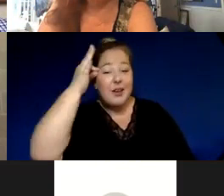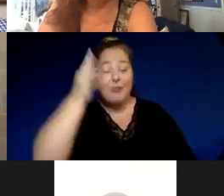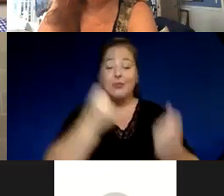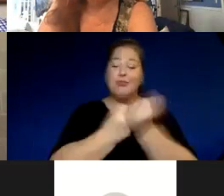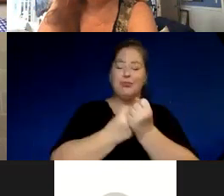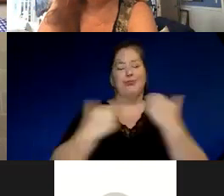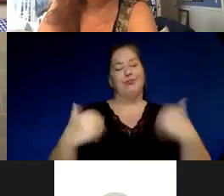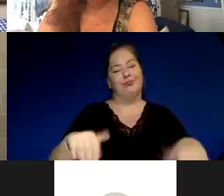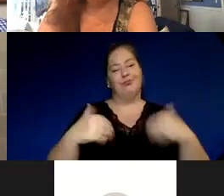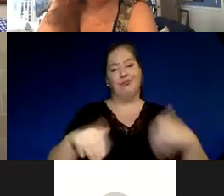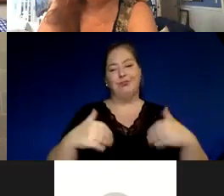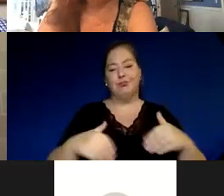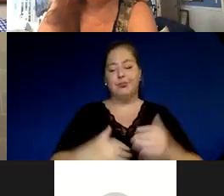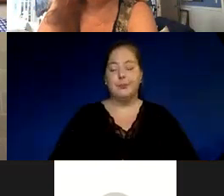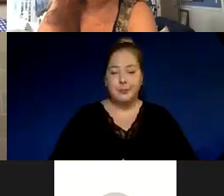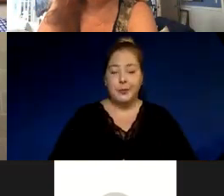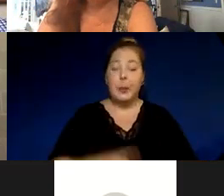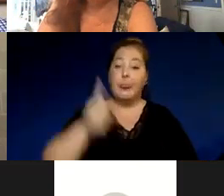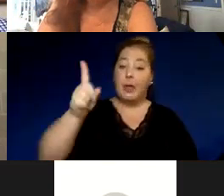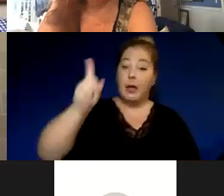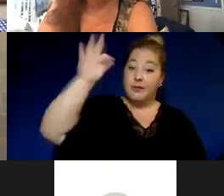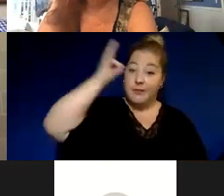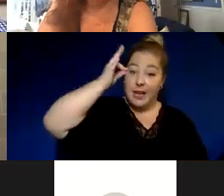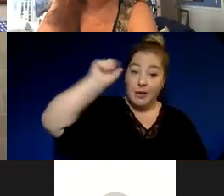importante saber que se aprobó